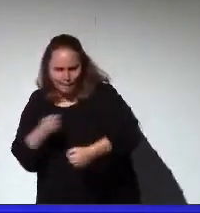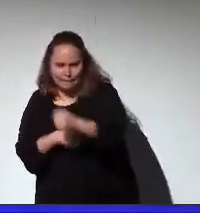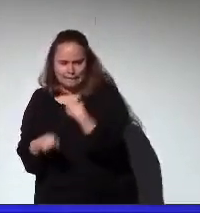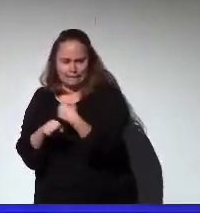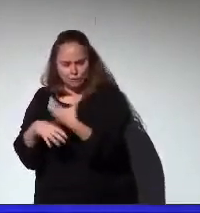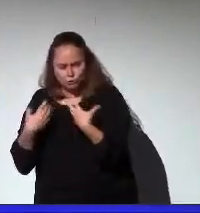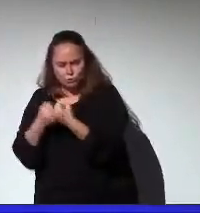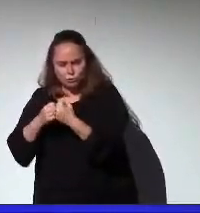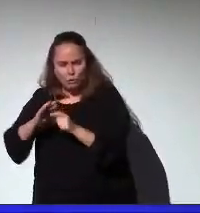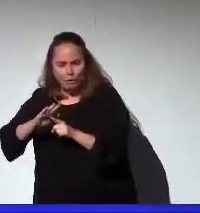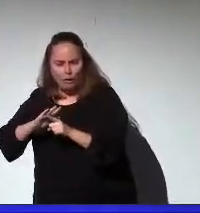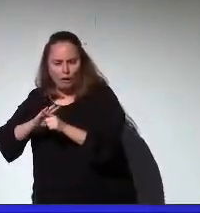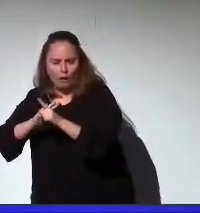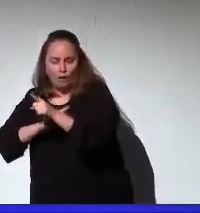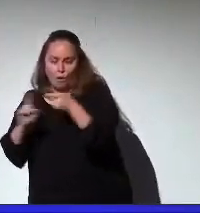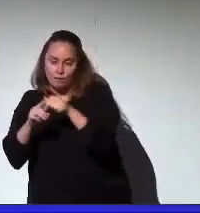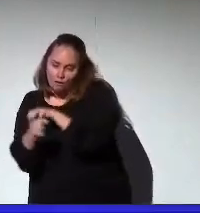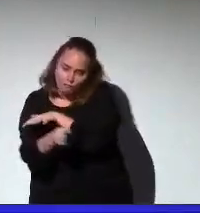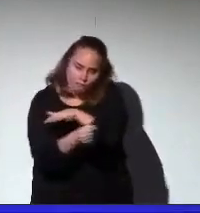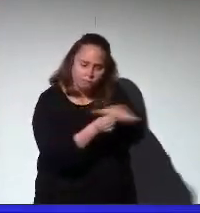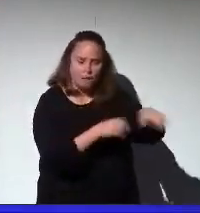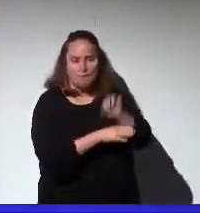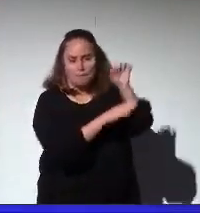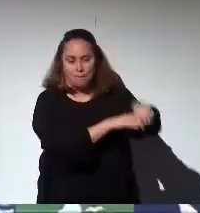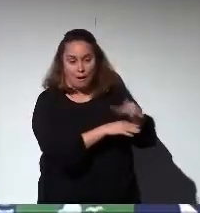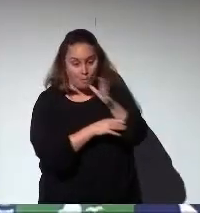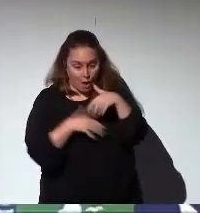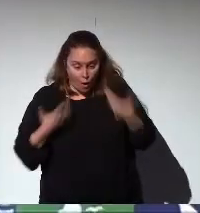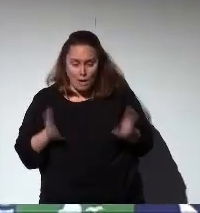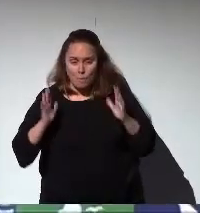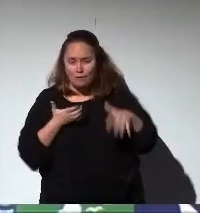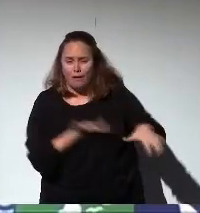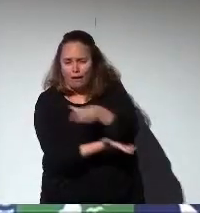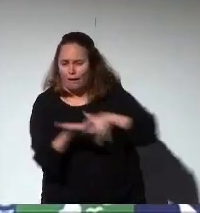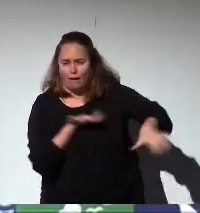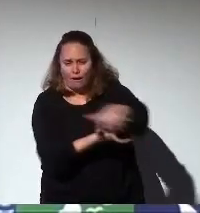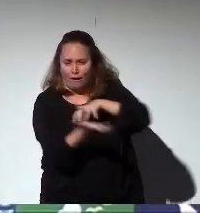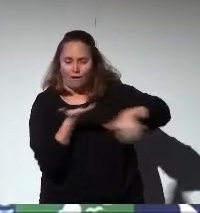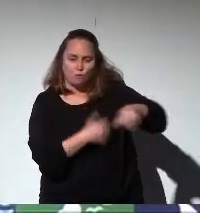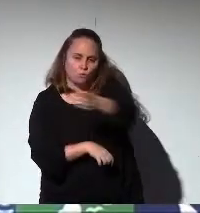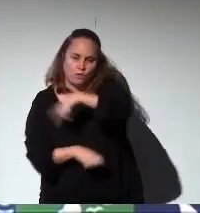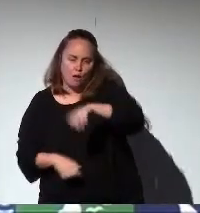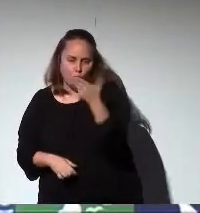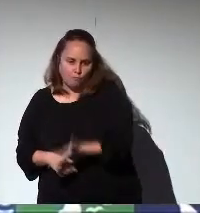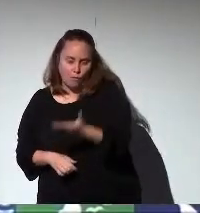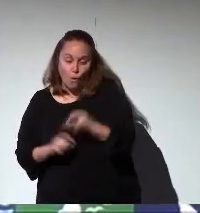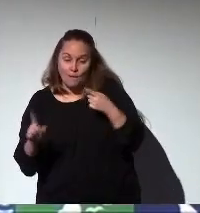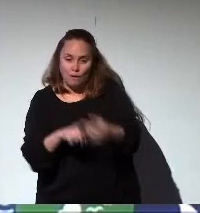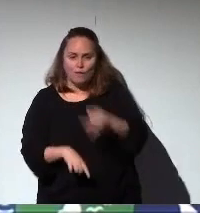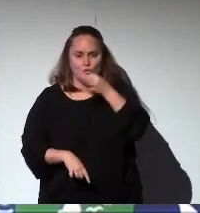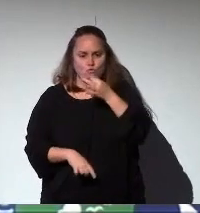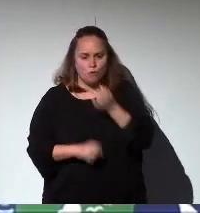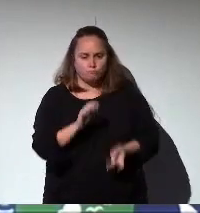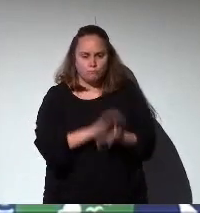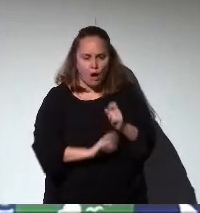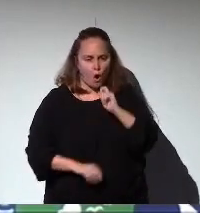convierta en una sociedad permeable en estos momentos históricos a discursos de odio, a discursos de enfrentamiento social. Yo